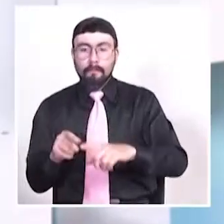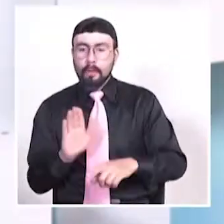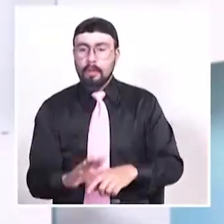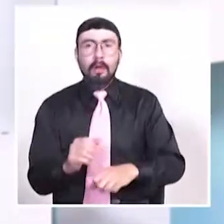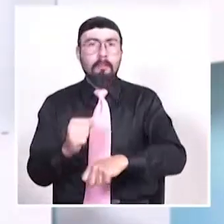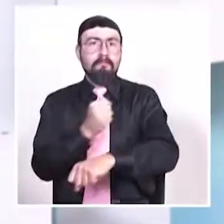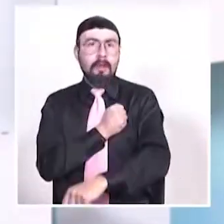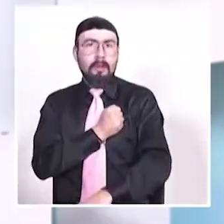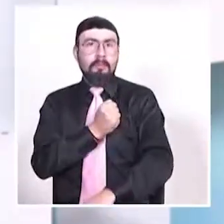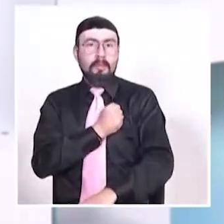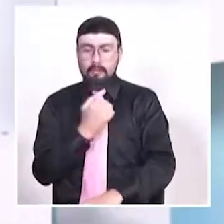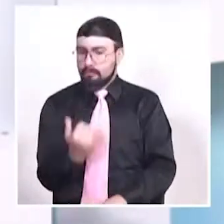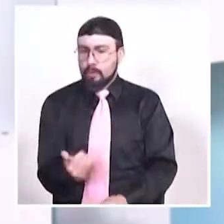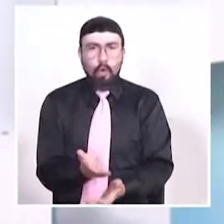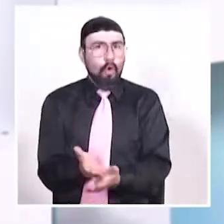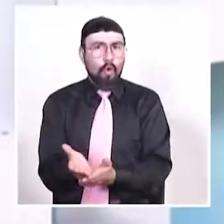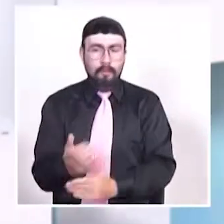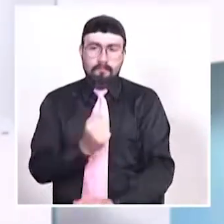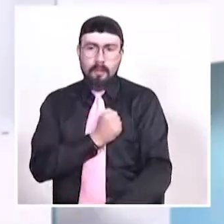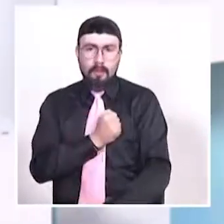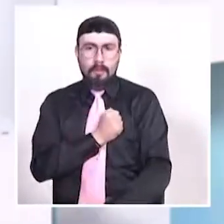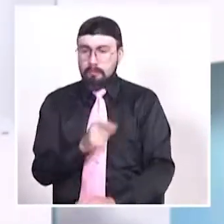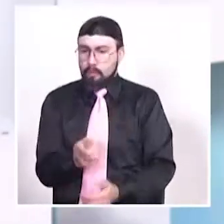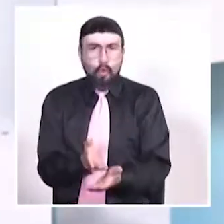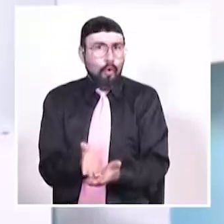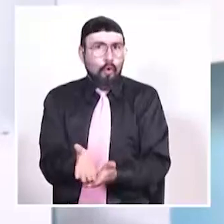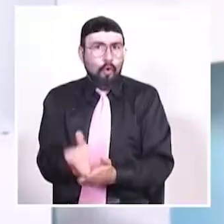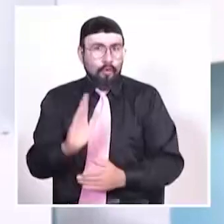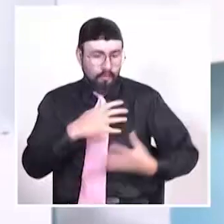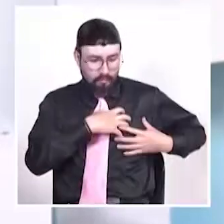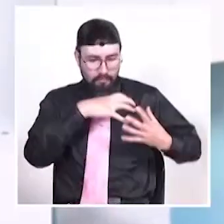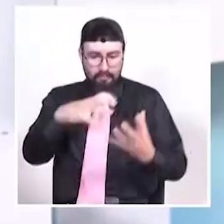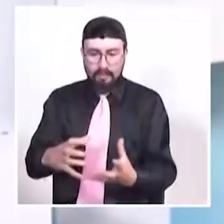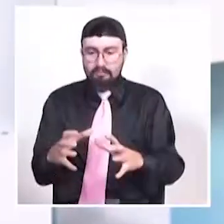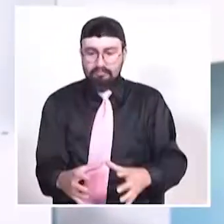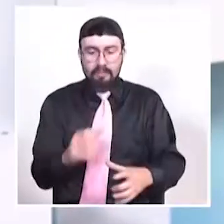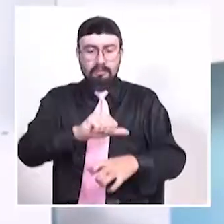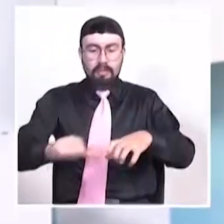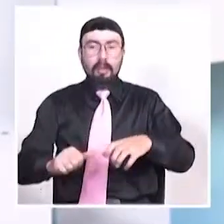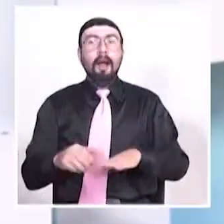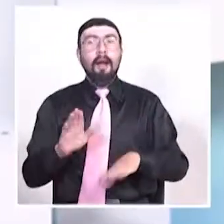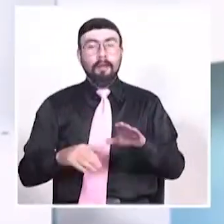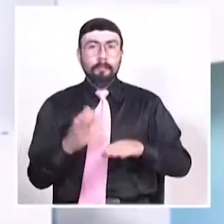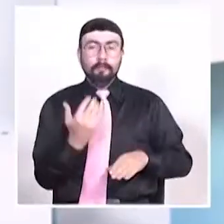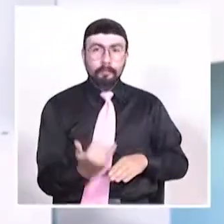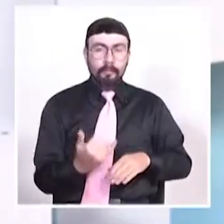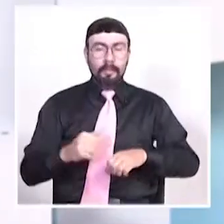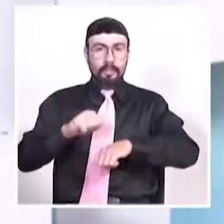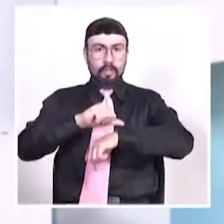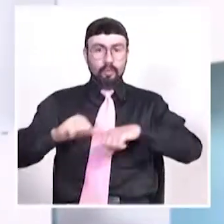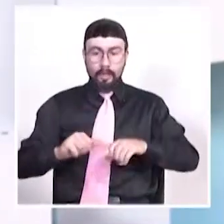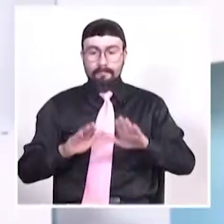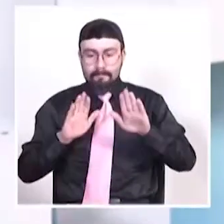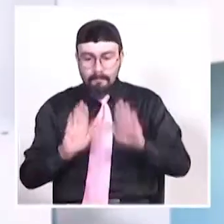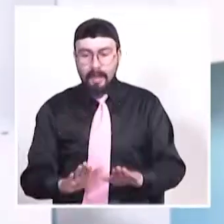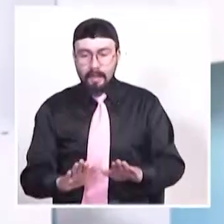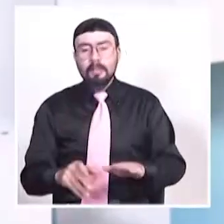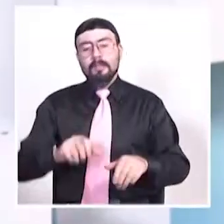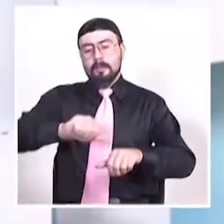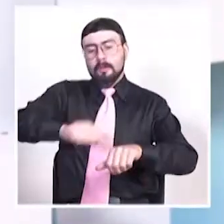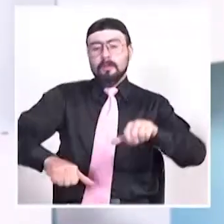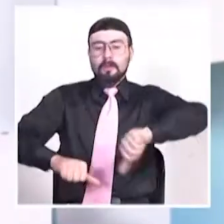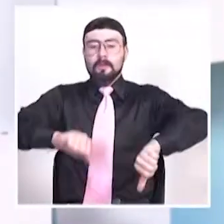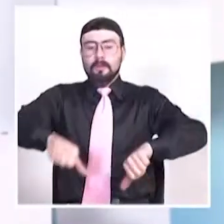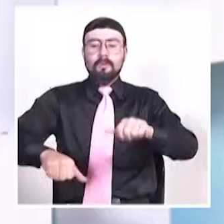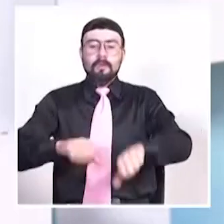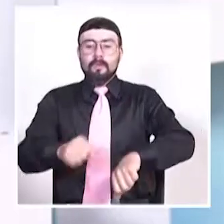sigue funcionando. El corazón sigue funcionando, tanto que para hacer la cirugía lo tienen que parar y después lo reinician, que es lo que sucede también